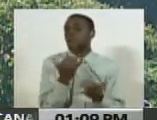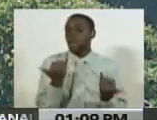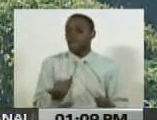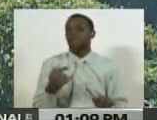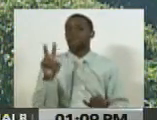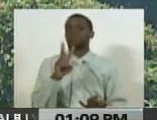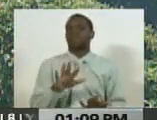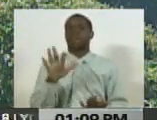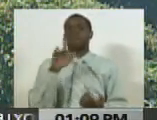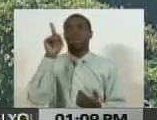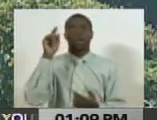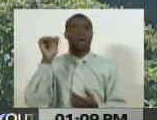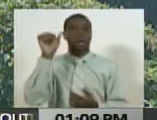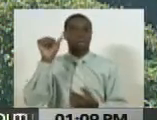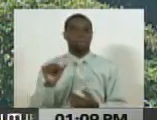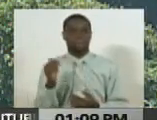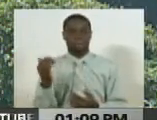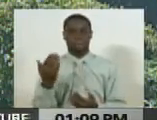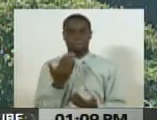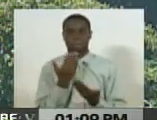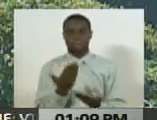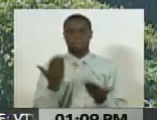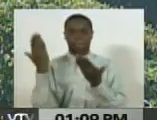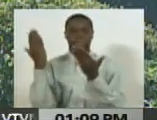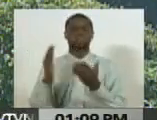país. Marbeli Fernández nos las presenta.